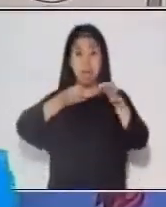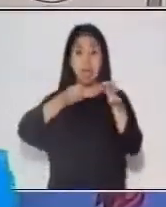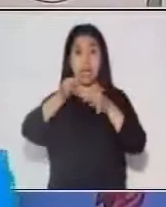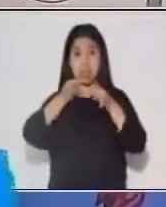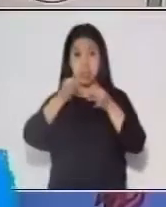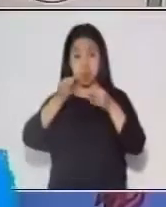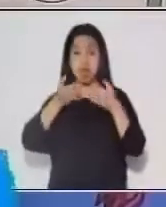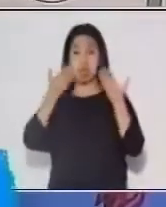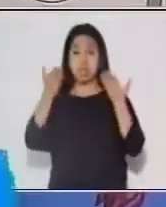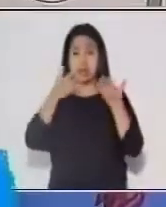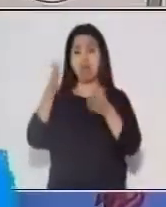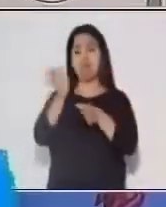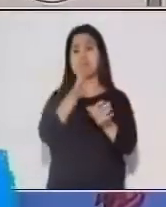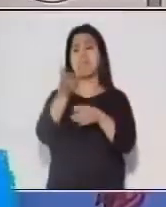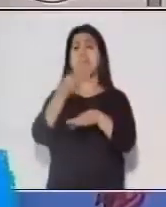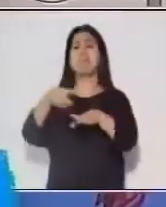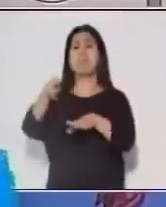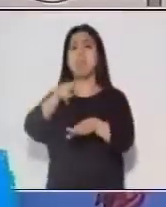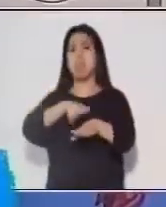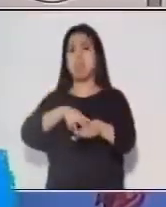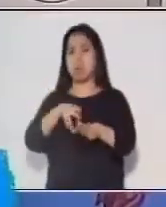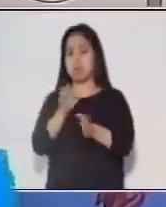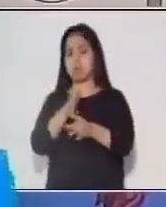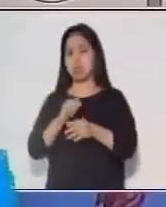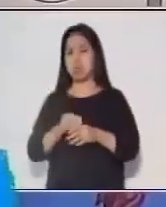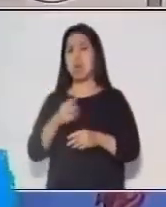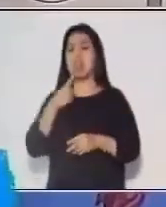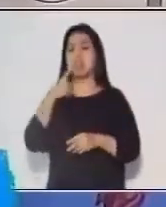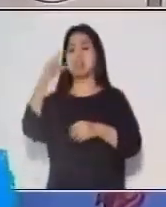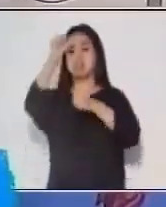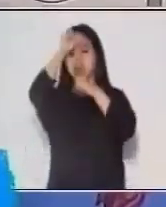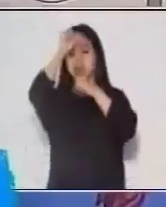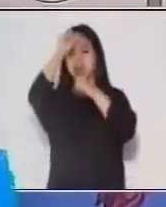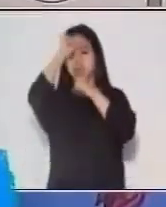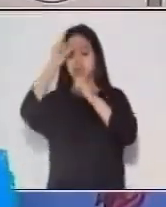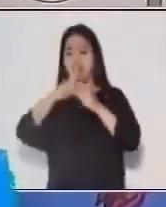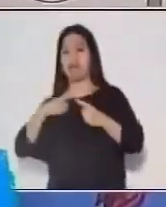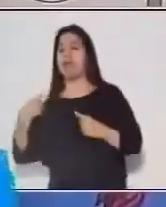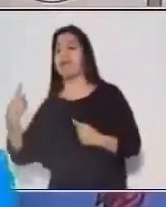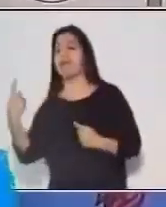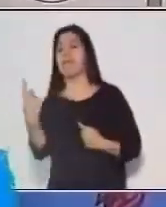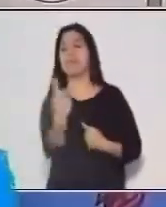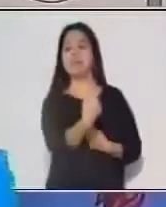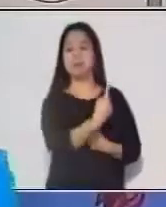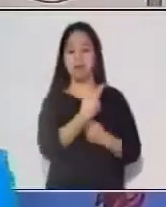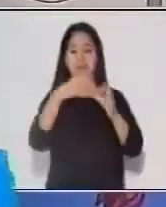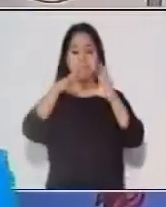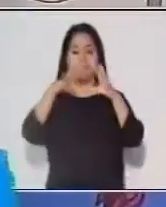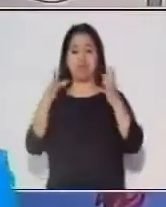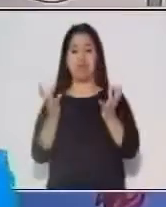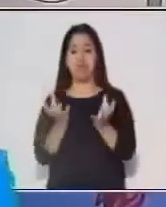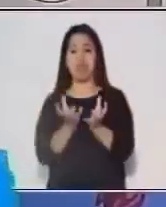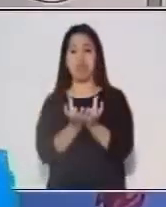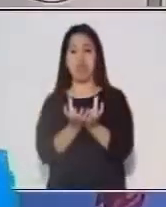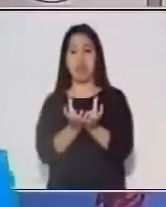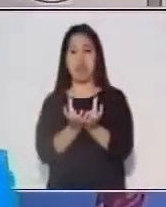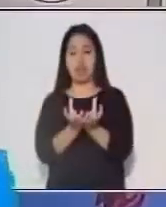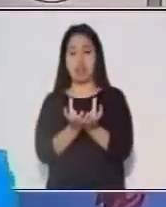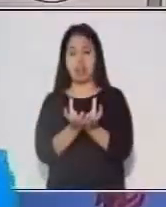la naturaleza. Nos dice que la Luna gira alrededor de la Tierra siguiendo una órbita